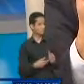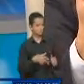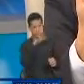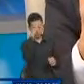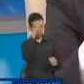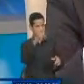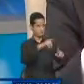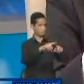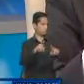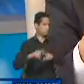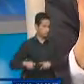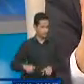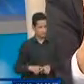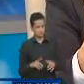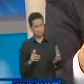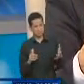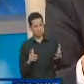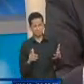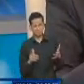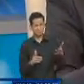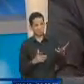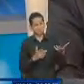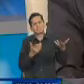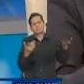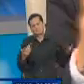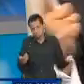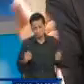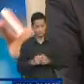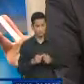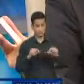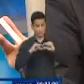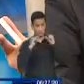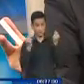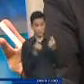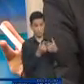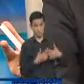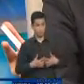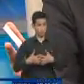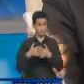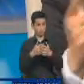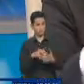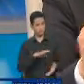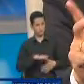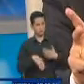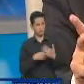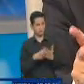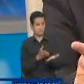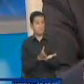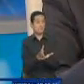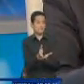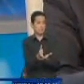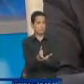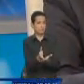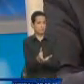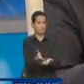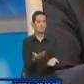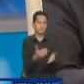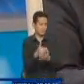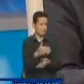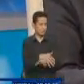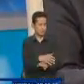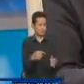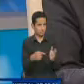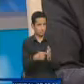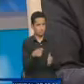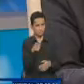esto, ¿qué tan factible es que los agrupe de cara al 2017? Sin perjuicio que después quiero tratar el tema de las salvaguardias que